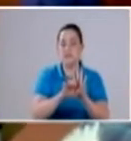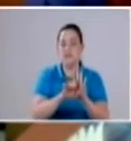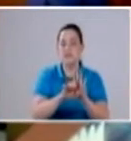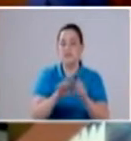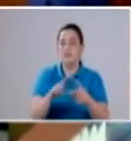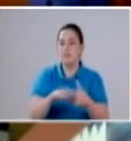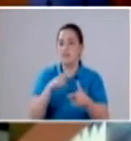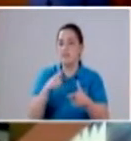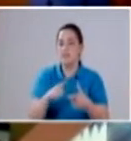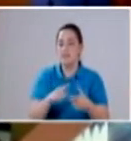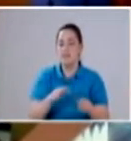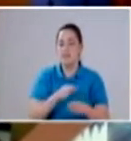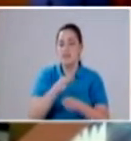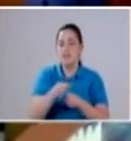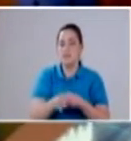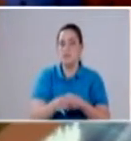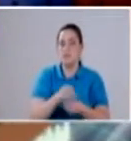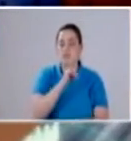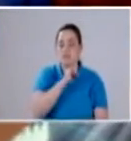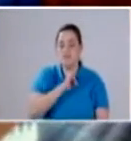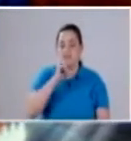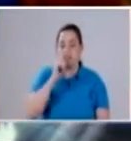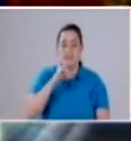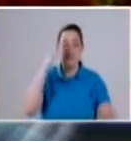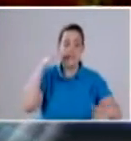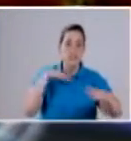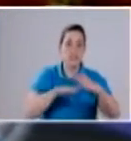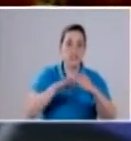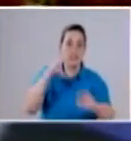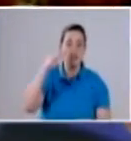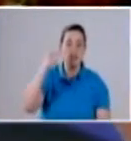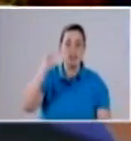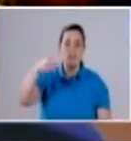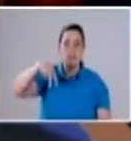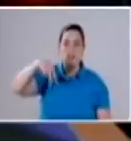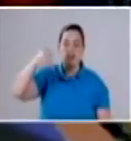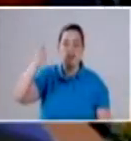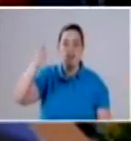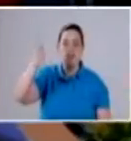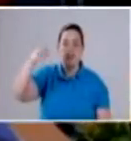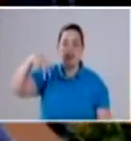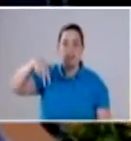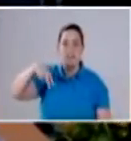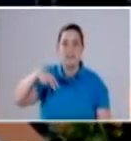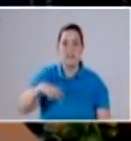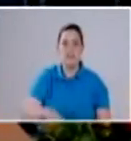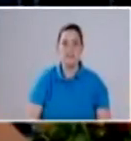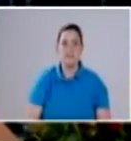Cuando el pueblo de Israel iba a entrar a Canaán, y los espías trajeron informes falsos,